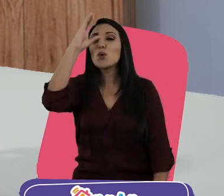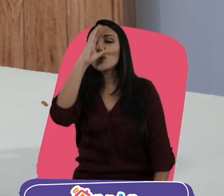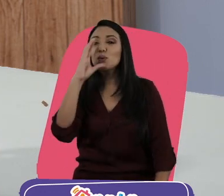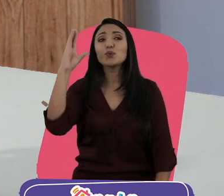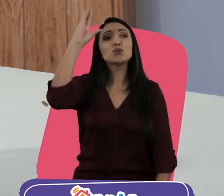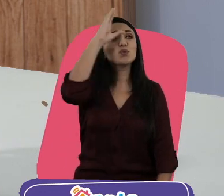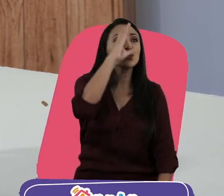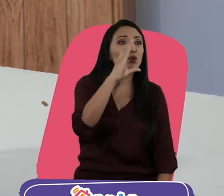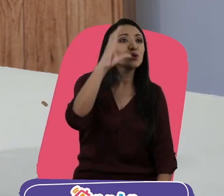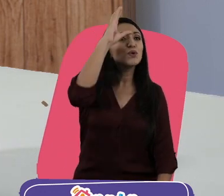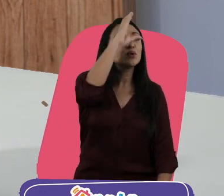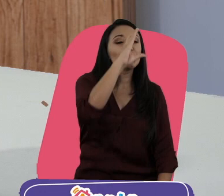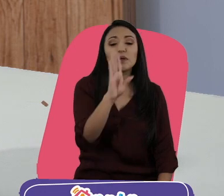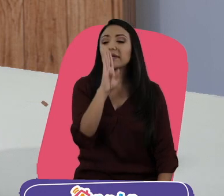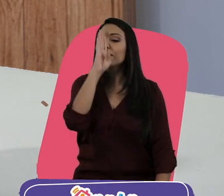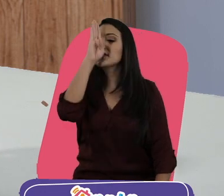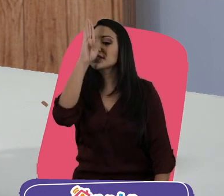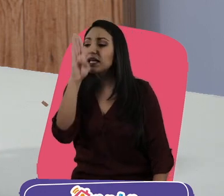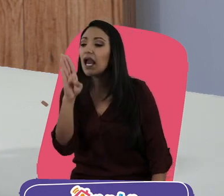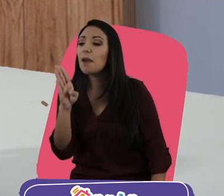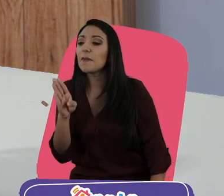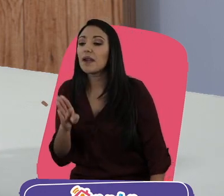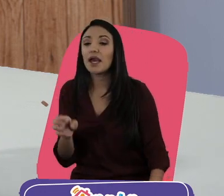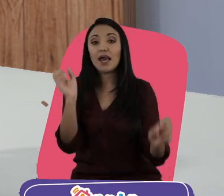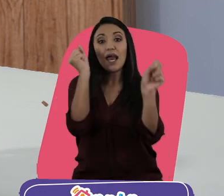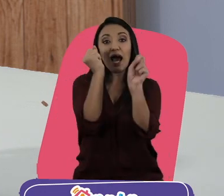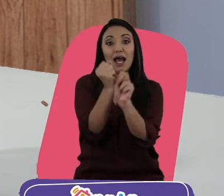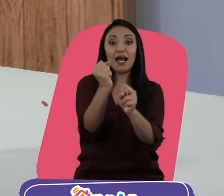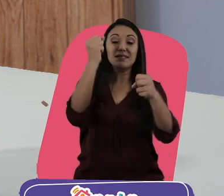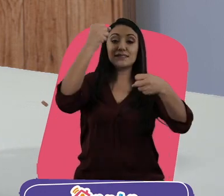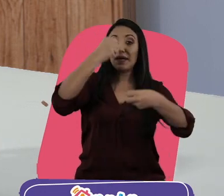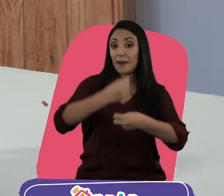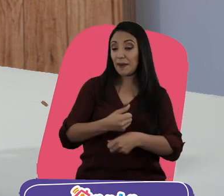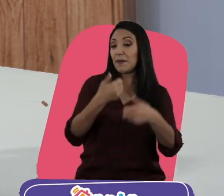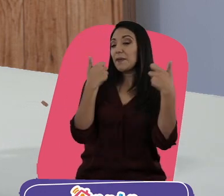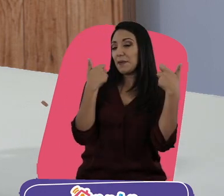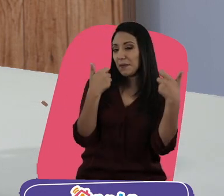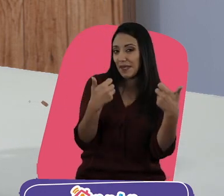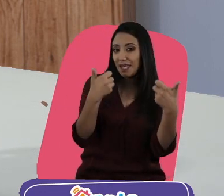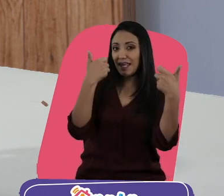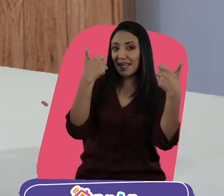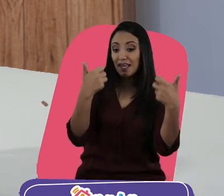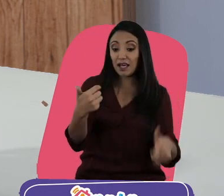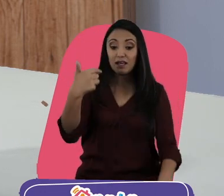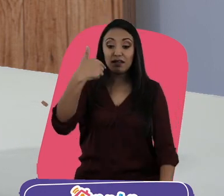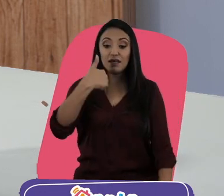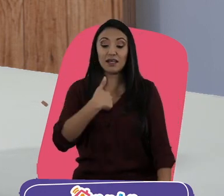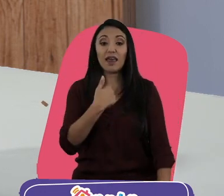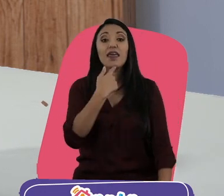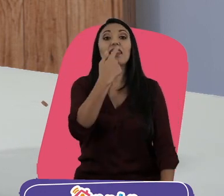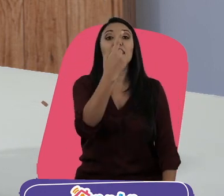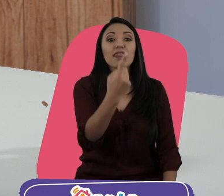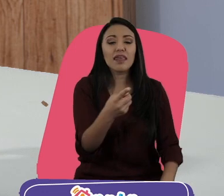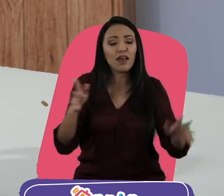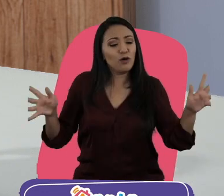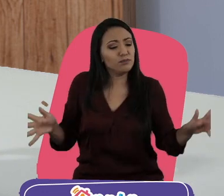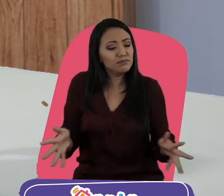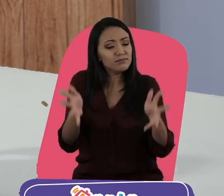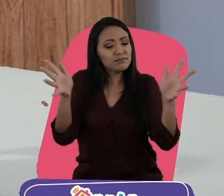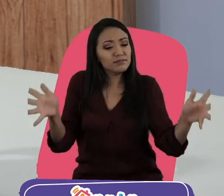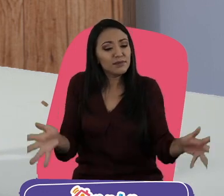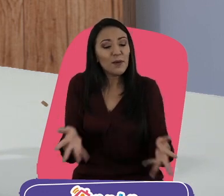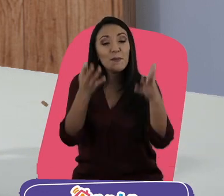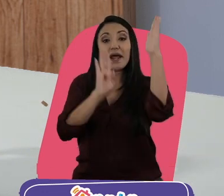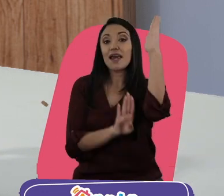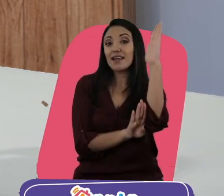Buscamos siempre hacer el bien. Y lo que decimos impulsa